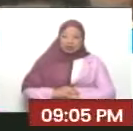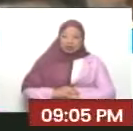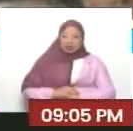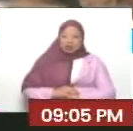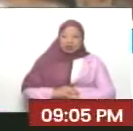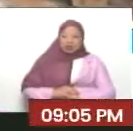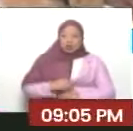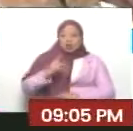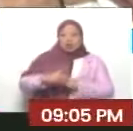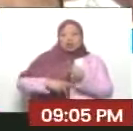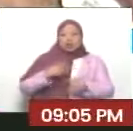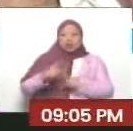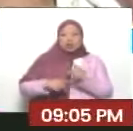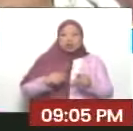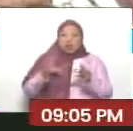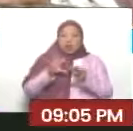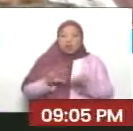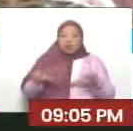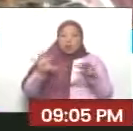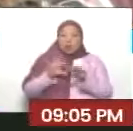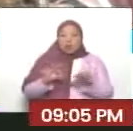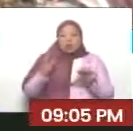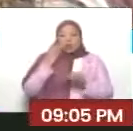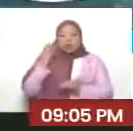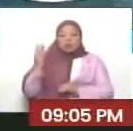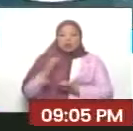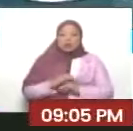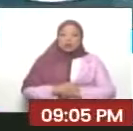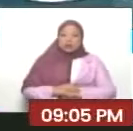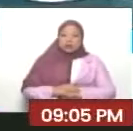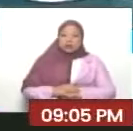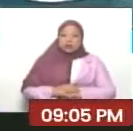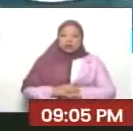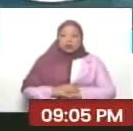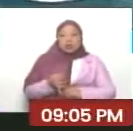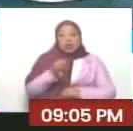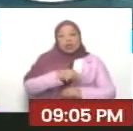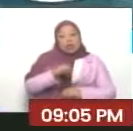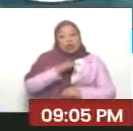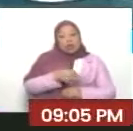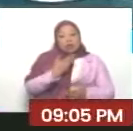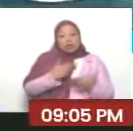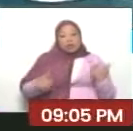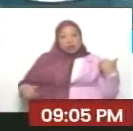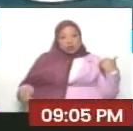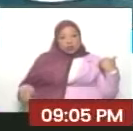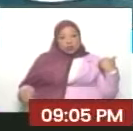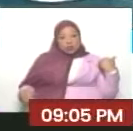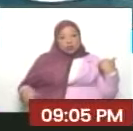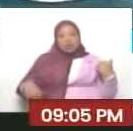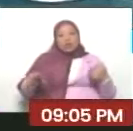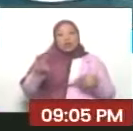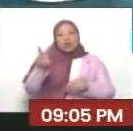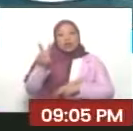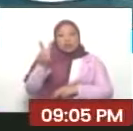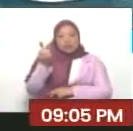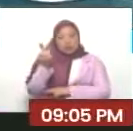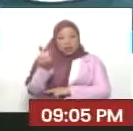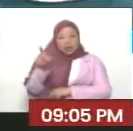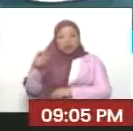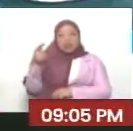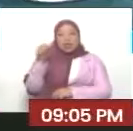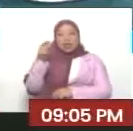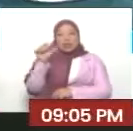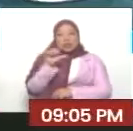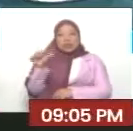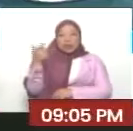¿Cómo está el proceso productivo? ¿Qué me cuenta? Bueno, sí, efectivamente, señor presidente, el viernes de la semana